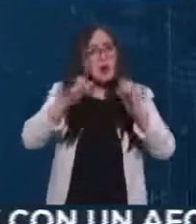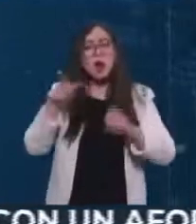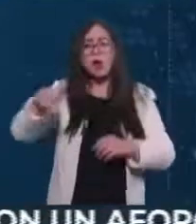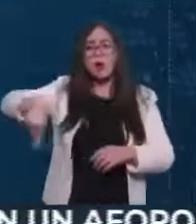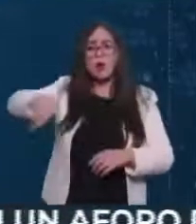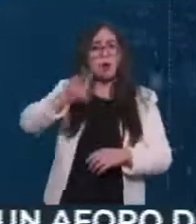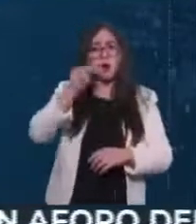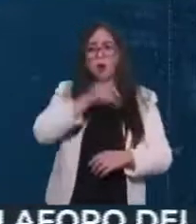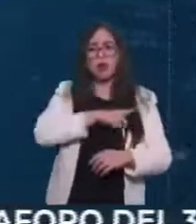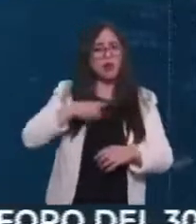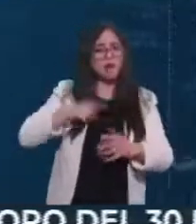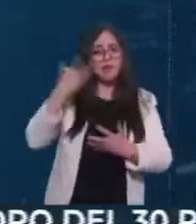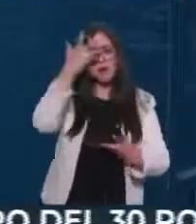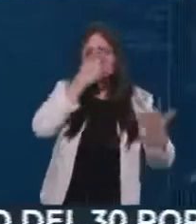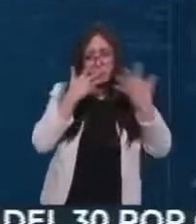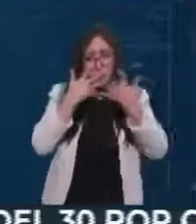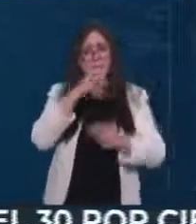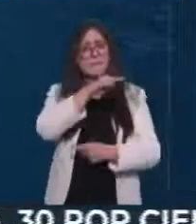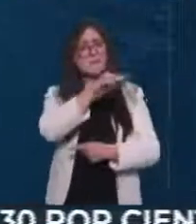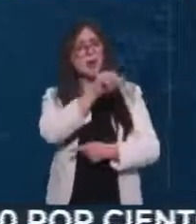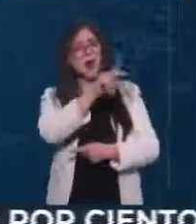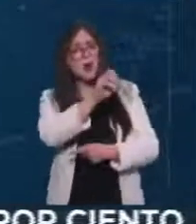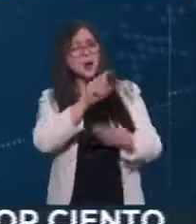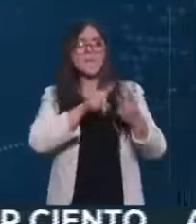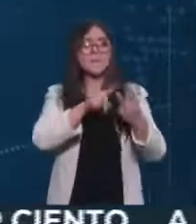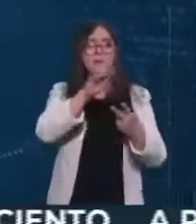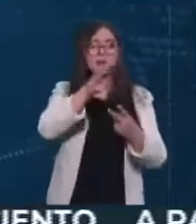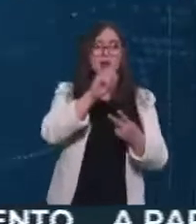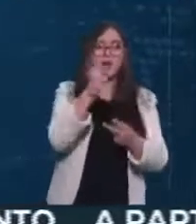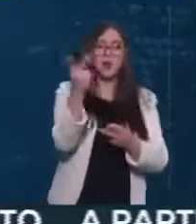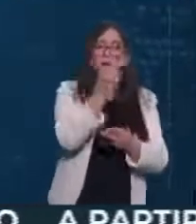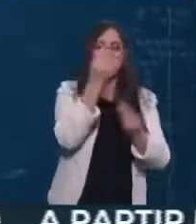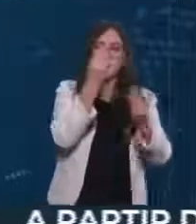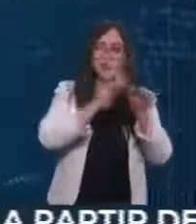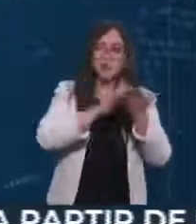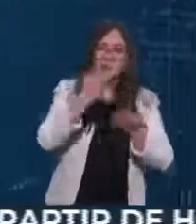gracias, Mario, Víctor, que estén muy bien. Queridos, muchas Gracias. gracias por estar con nosotros. Buenas Nos vemos el noches. próximo Gracias a ustedes. lunes.